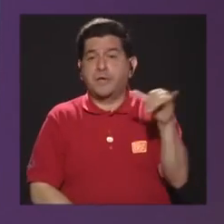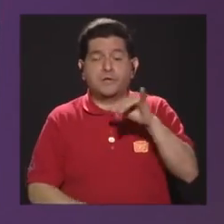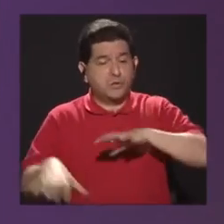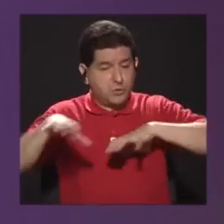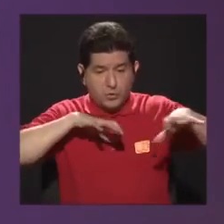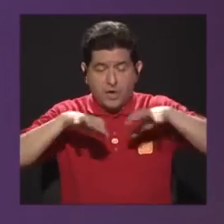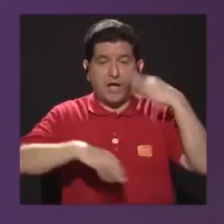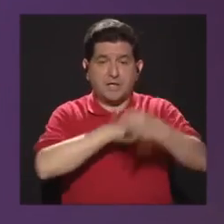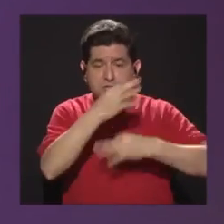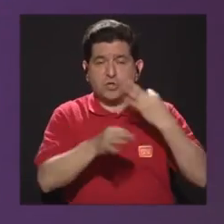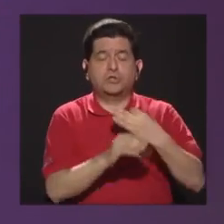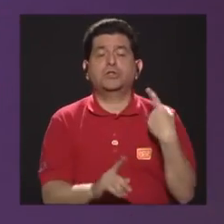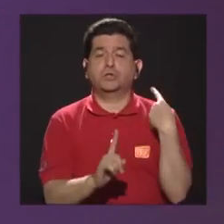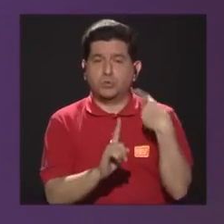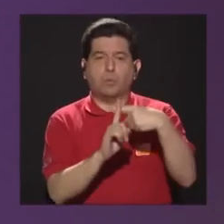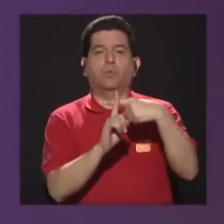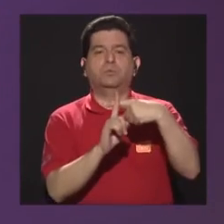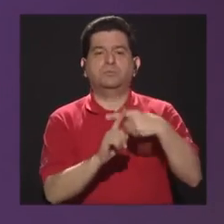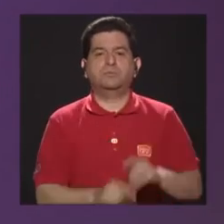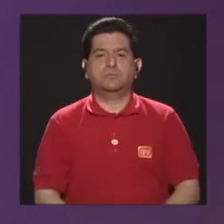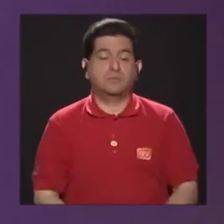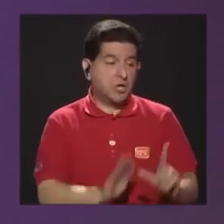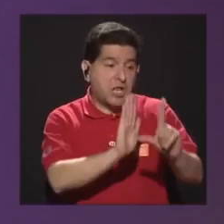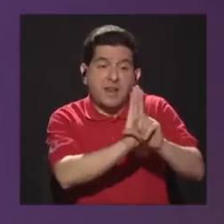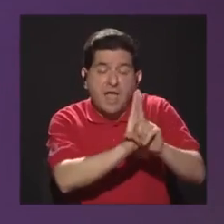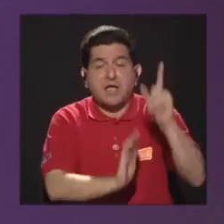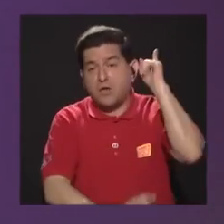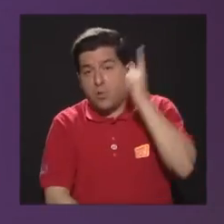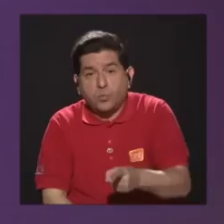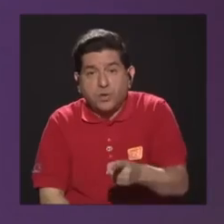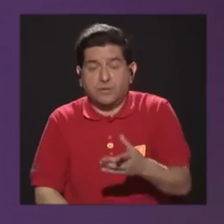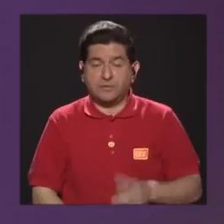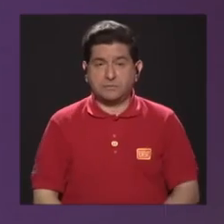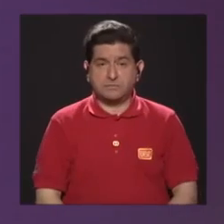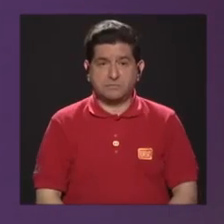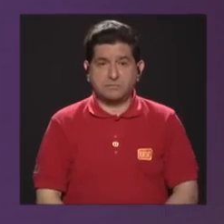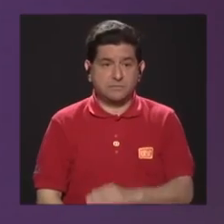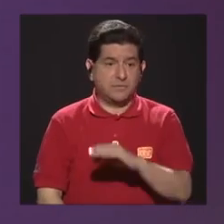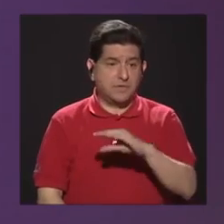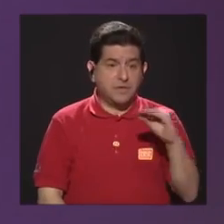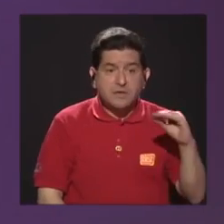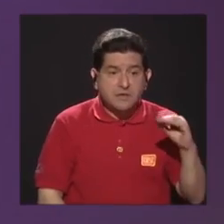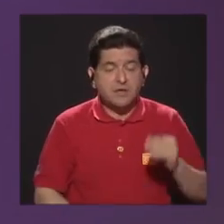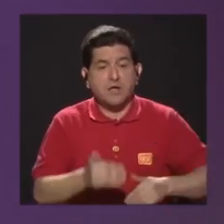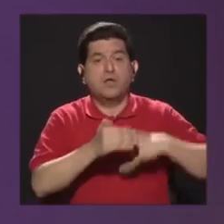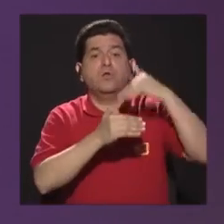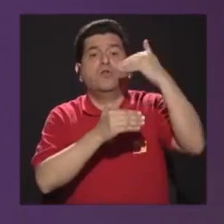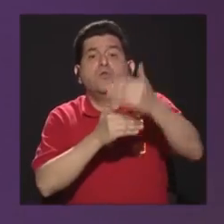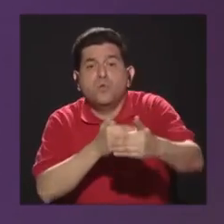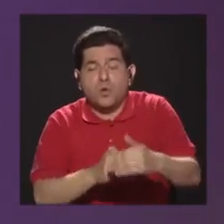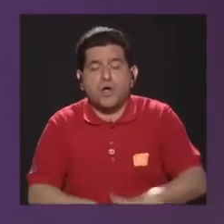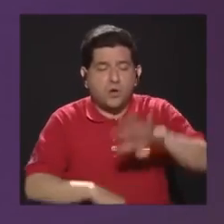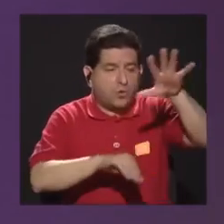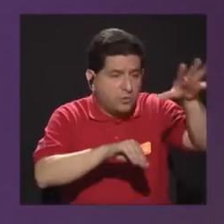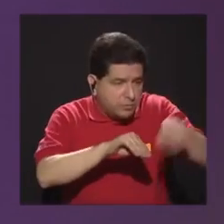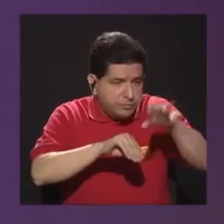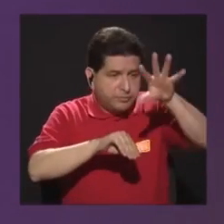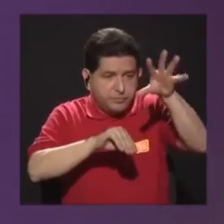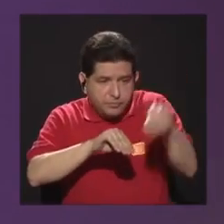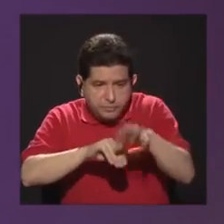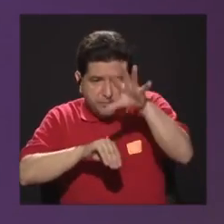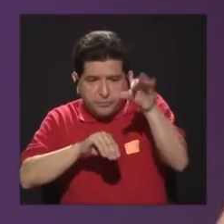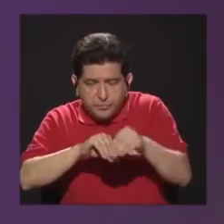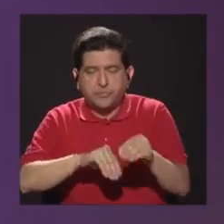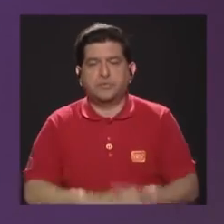acciones serán de carácter afirmativo, ¿verdad? O sea, serán por ley, serán obligadas, serán y posteriormente pues serán incorporando en